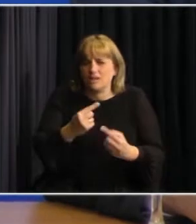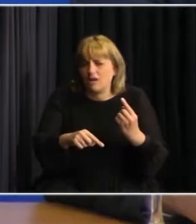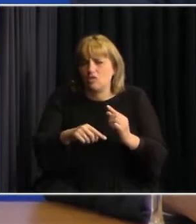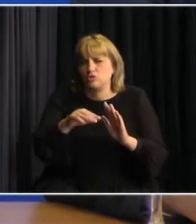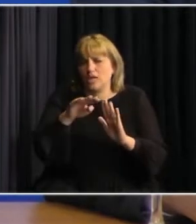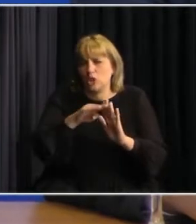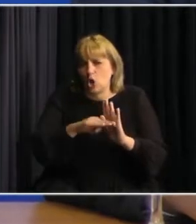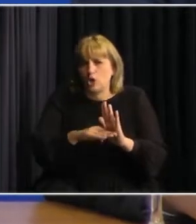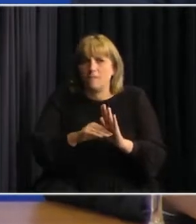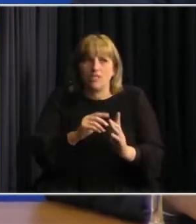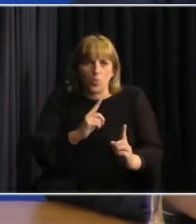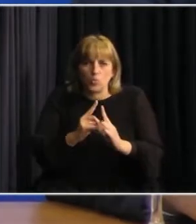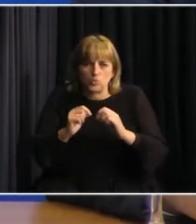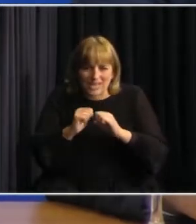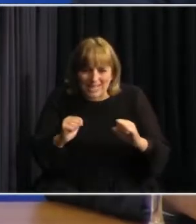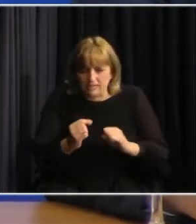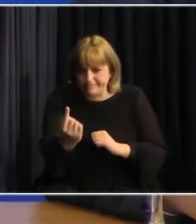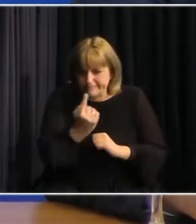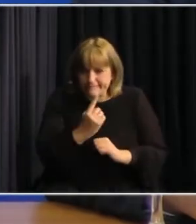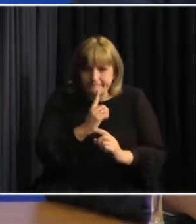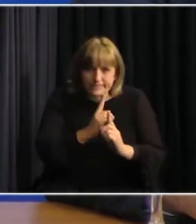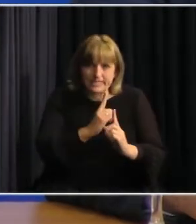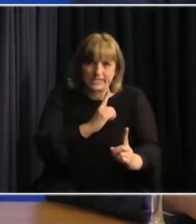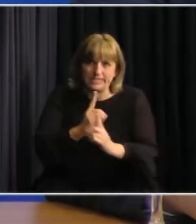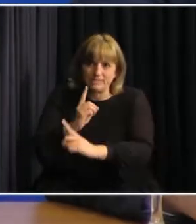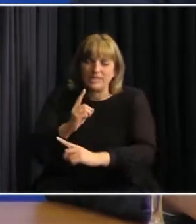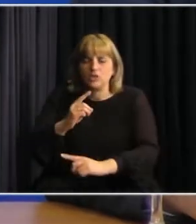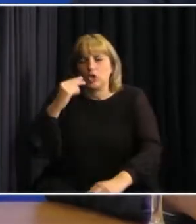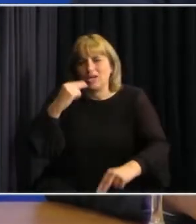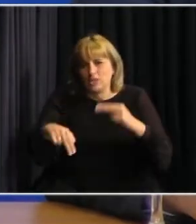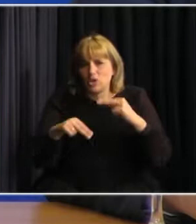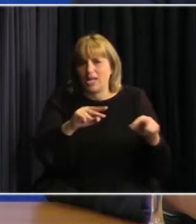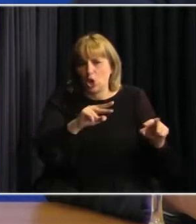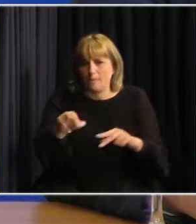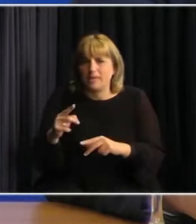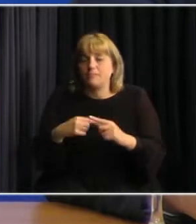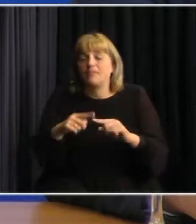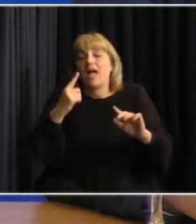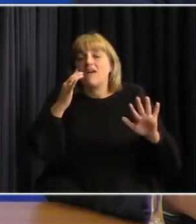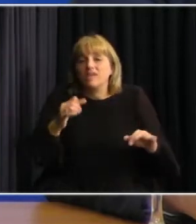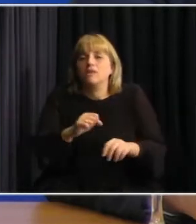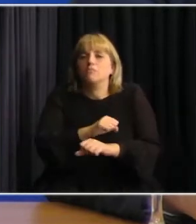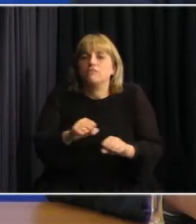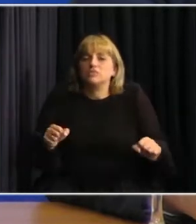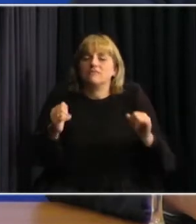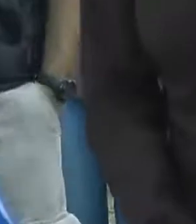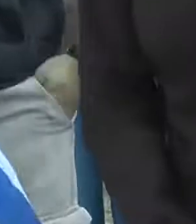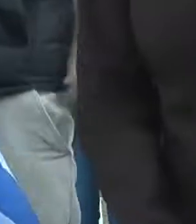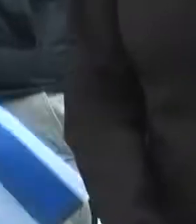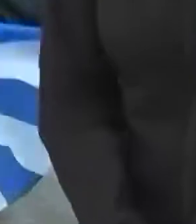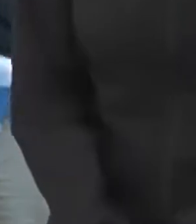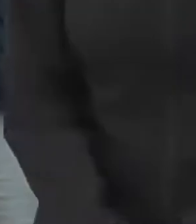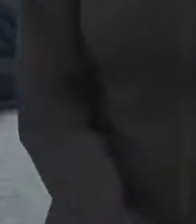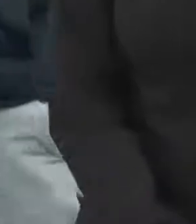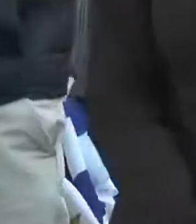en las recepciones los distanciamientos para los restaurantes lo mismo prevé la posibilidad de que se detecten